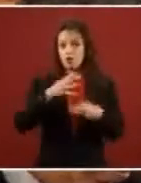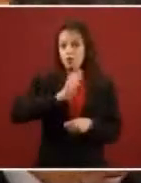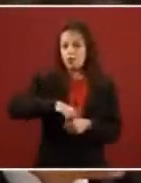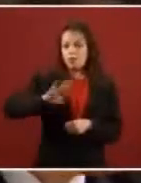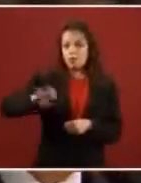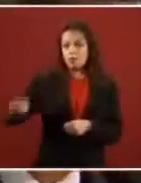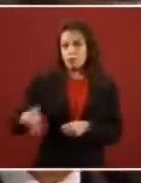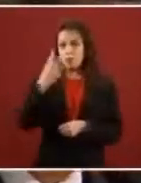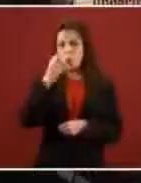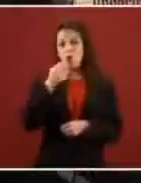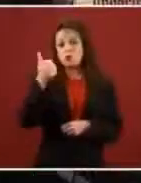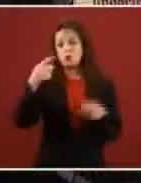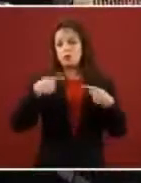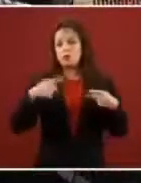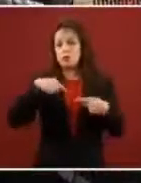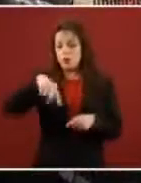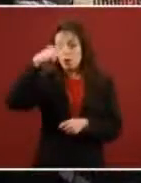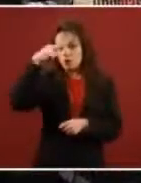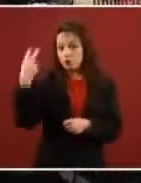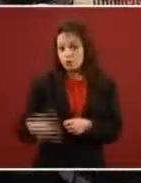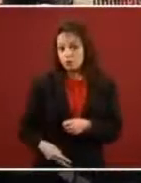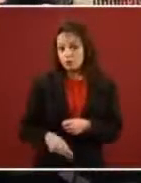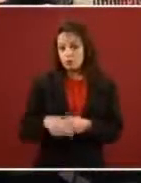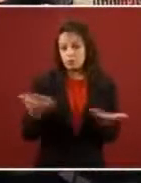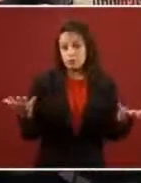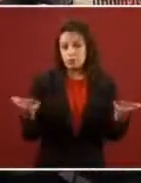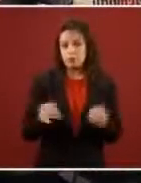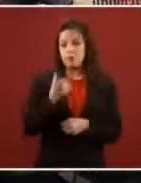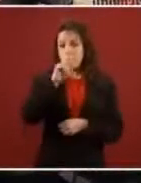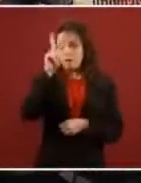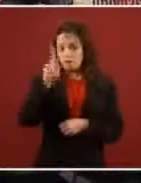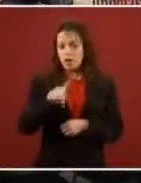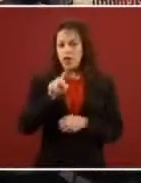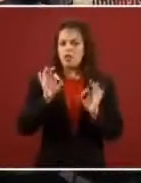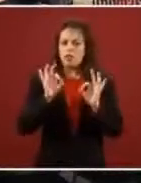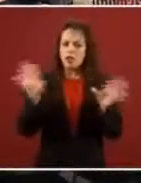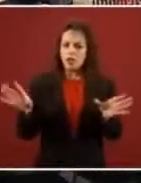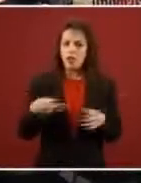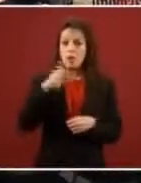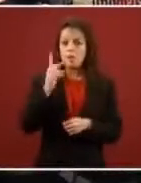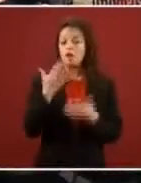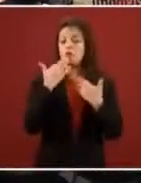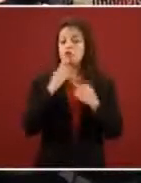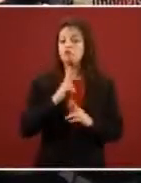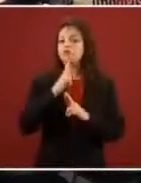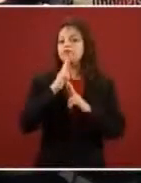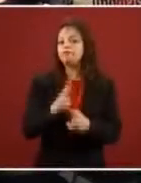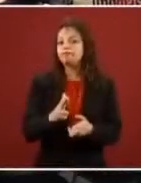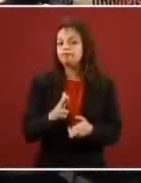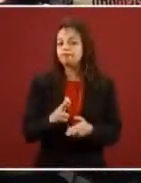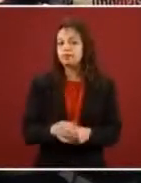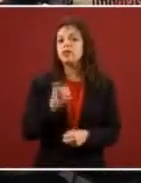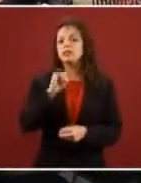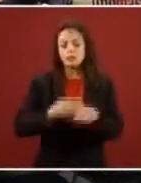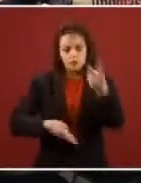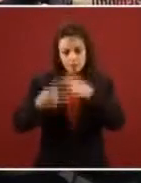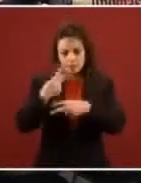seis mexicanos. Sí, es que es muy delicado el problema. Y no hay solución. Muchos mexicanos. Va a haber solución.